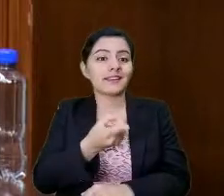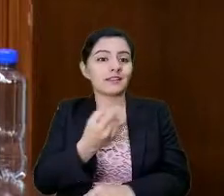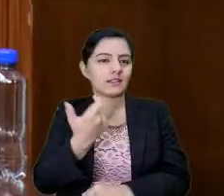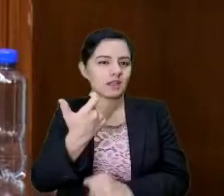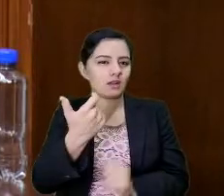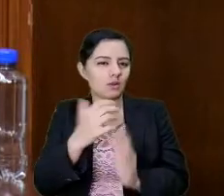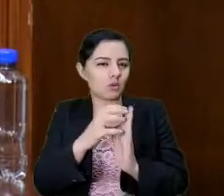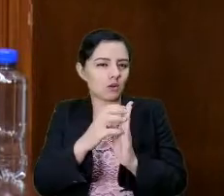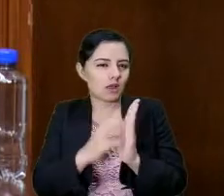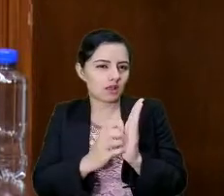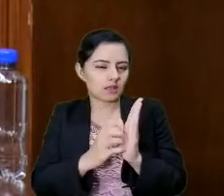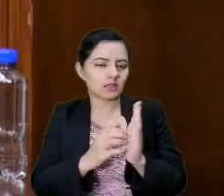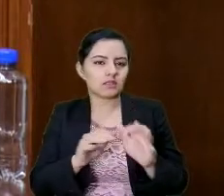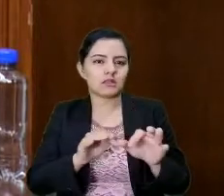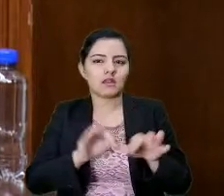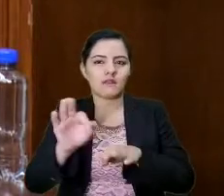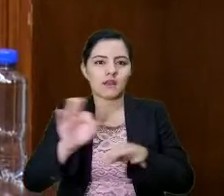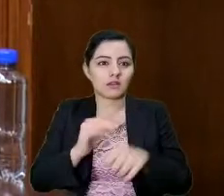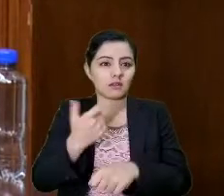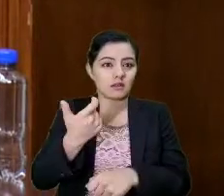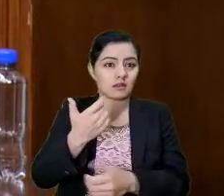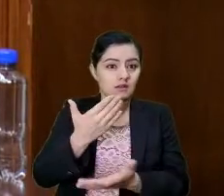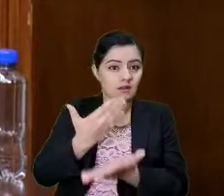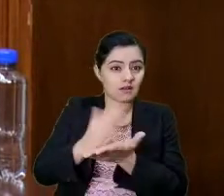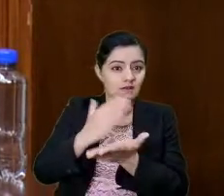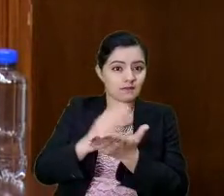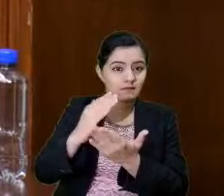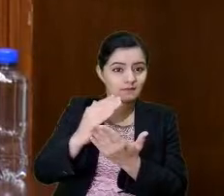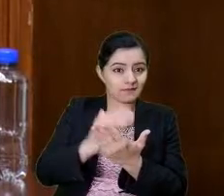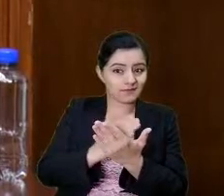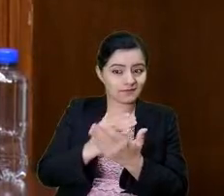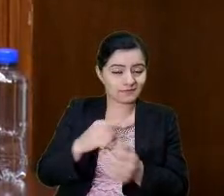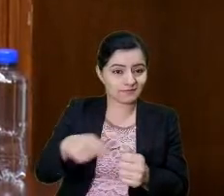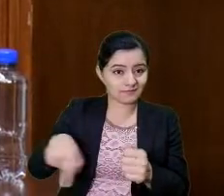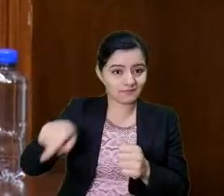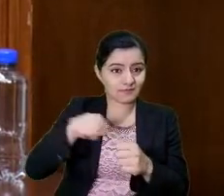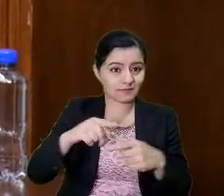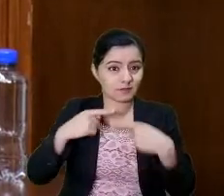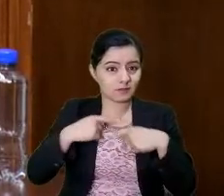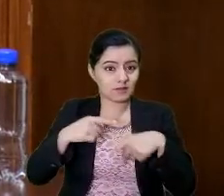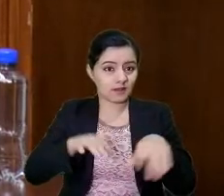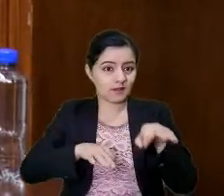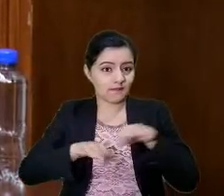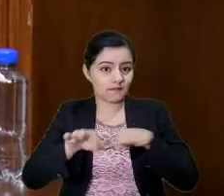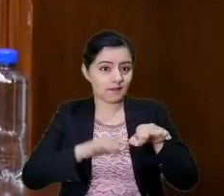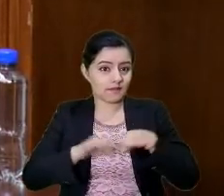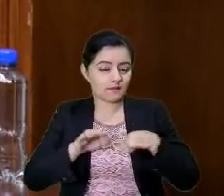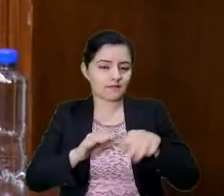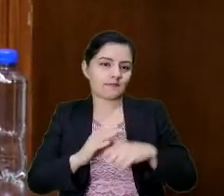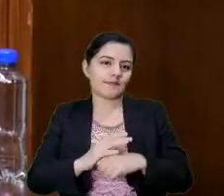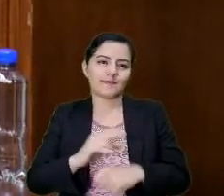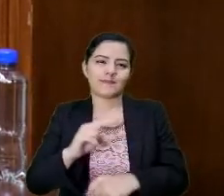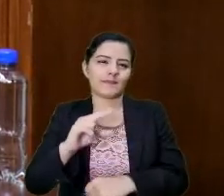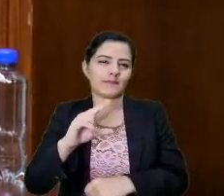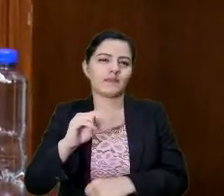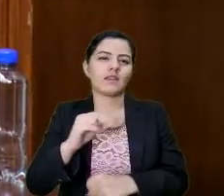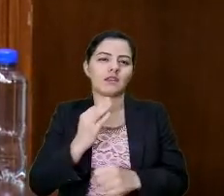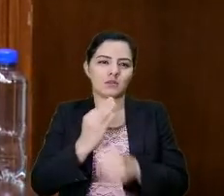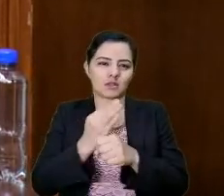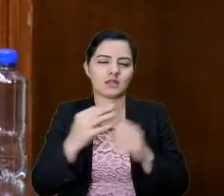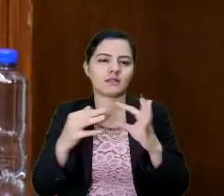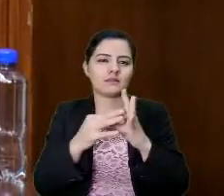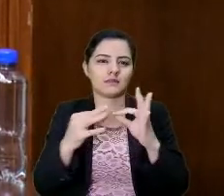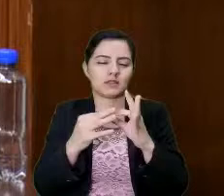reducción de salarios, no es para nuestros trabajadores. Tengo que aclararlo muy bien aquí.